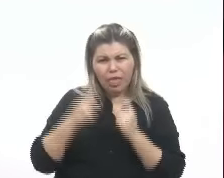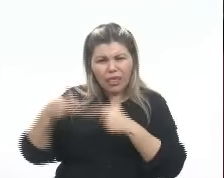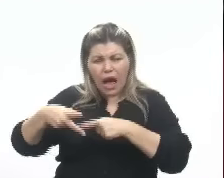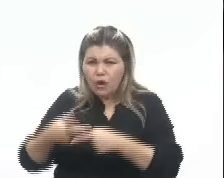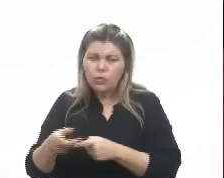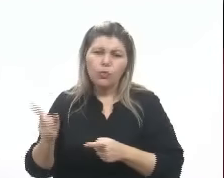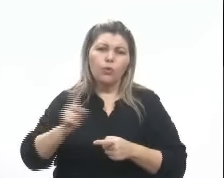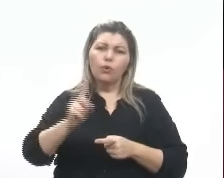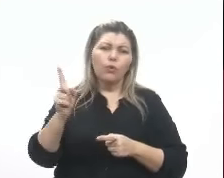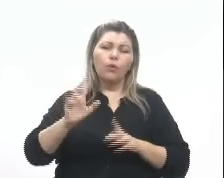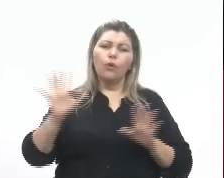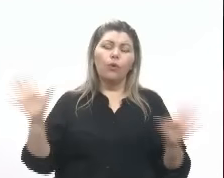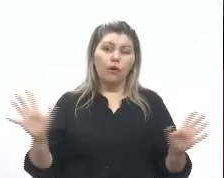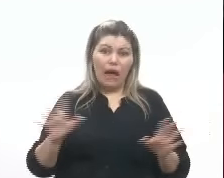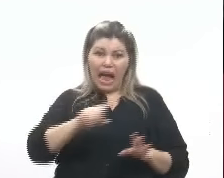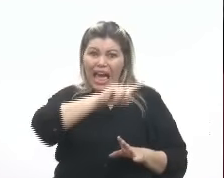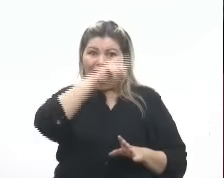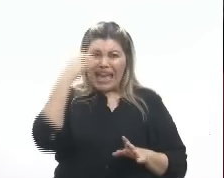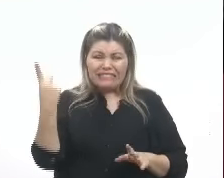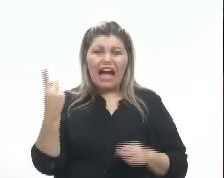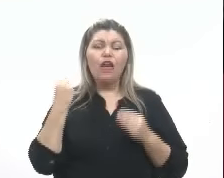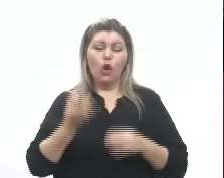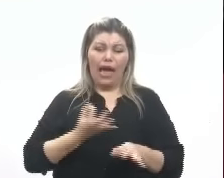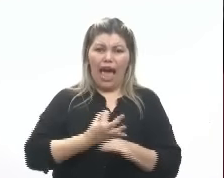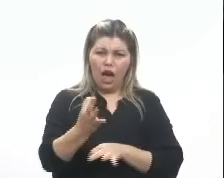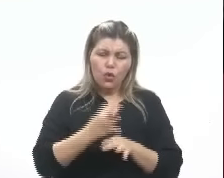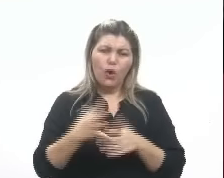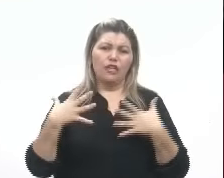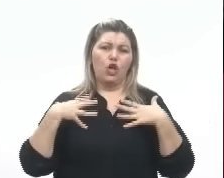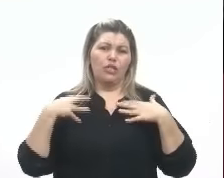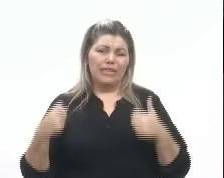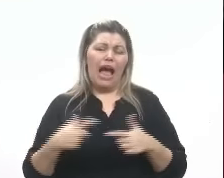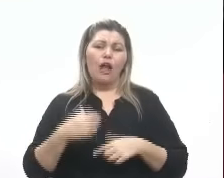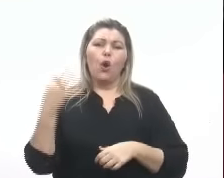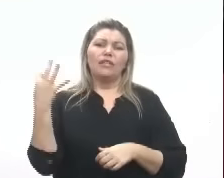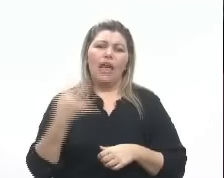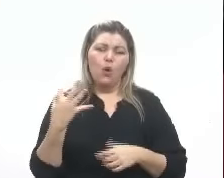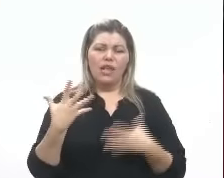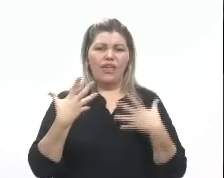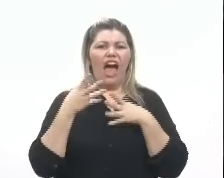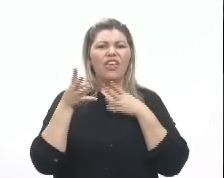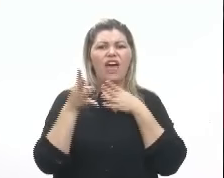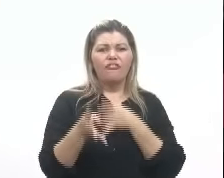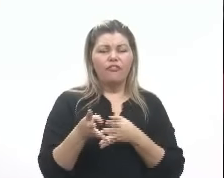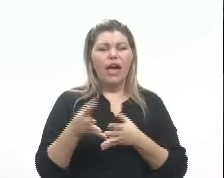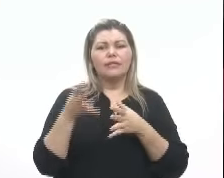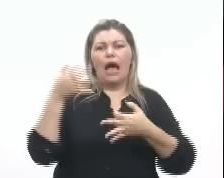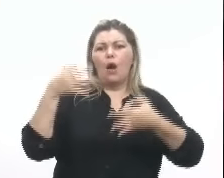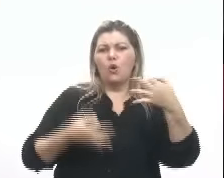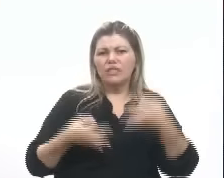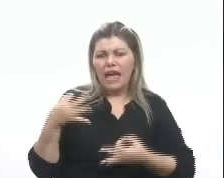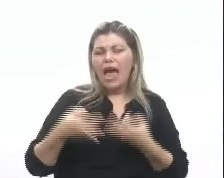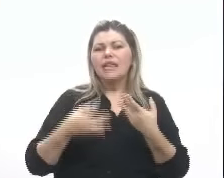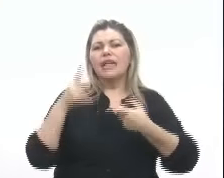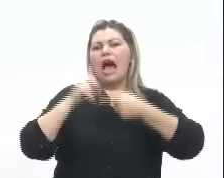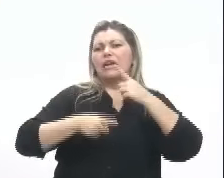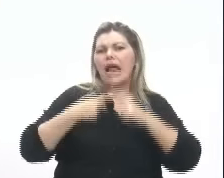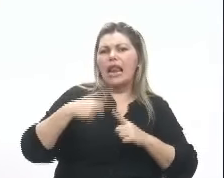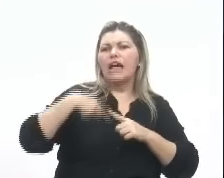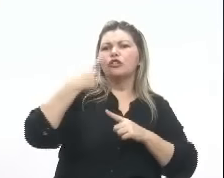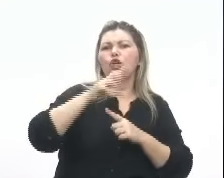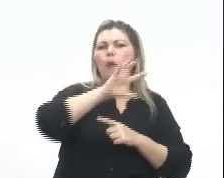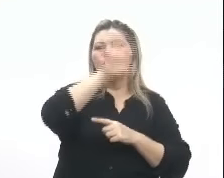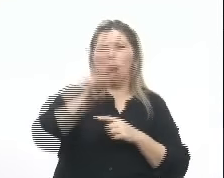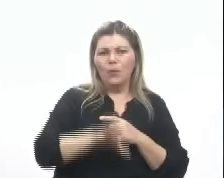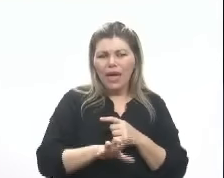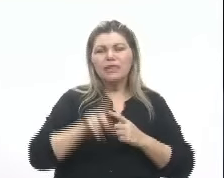Como se dijo, bien se dijo acá, el Estado es la educación, es la salud, es la seguridad, es la defensa, es la justicia, es la relación con los estados provinciales,